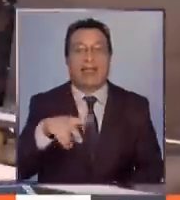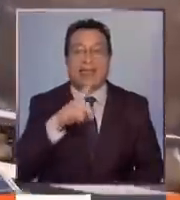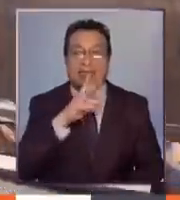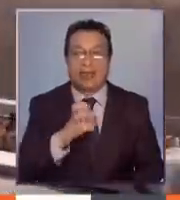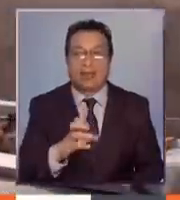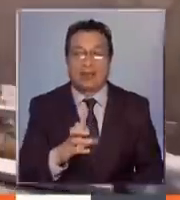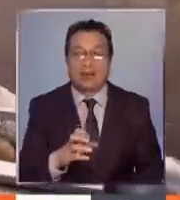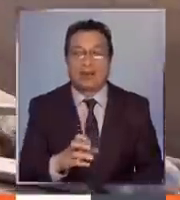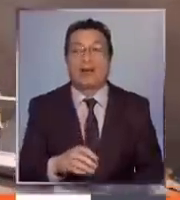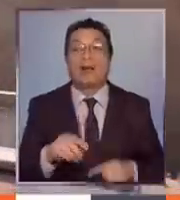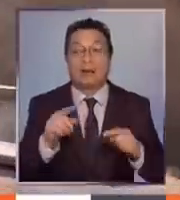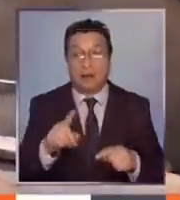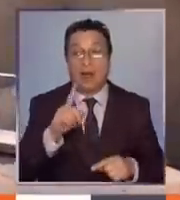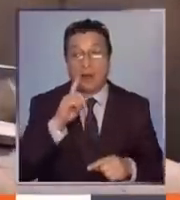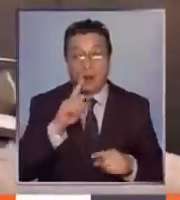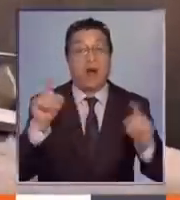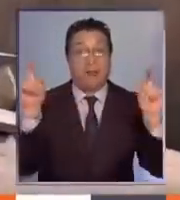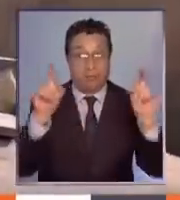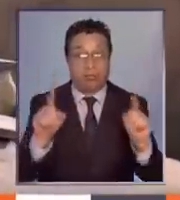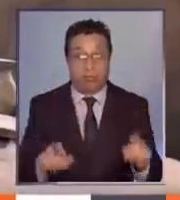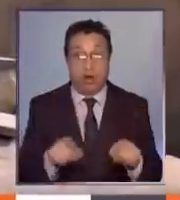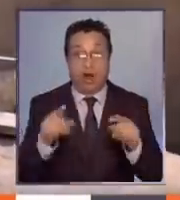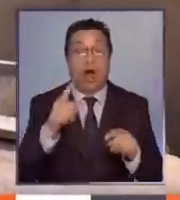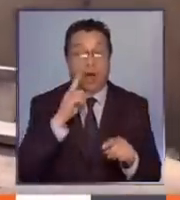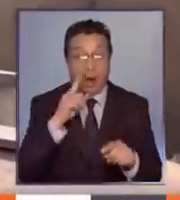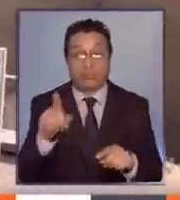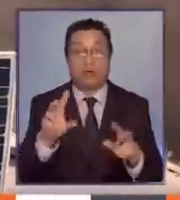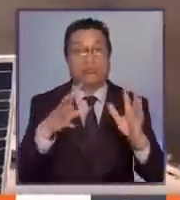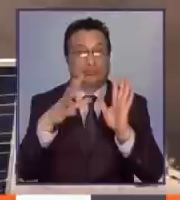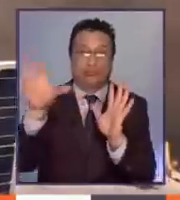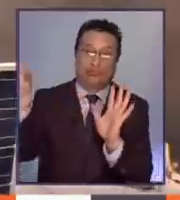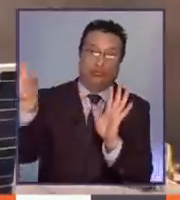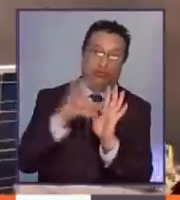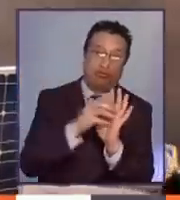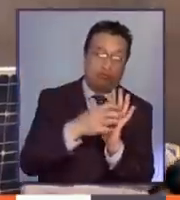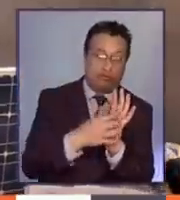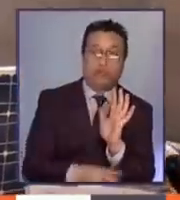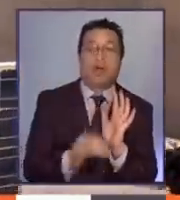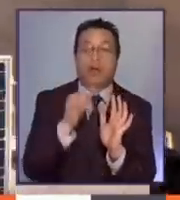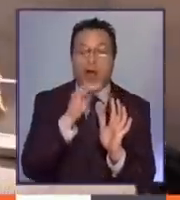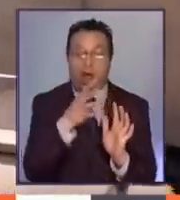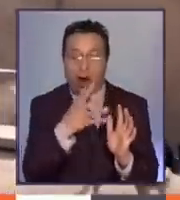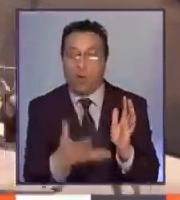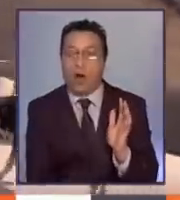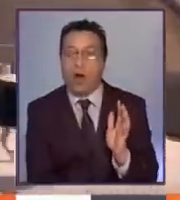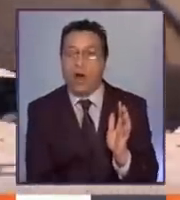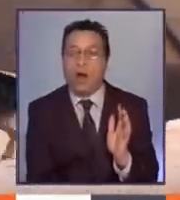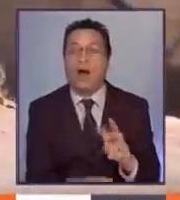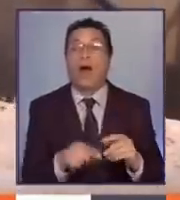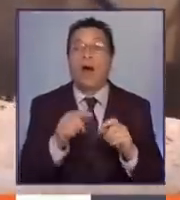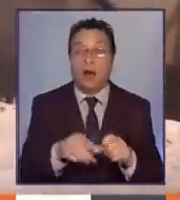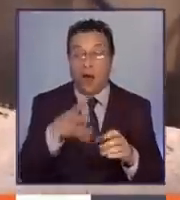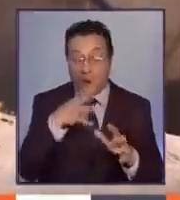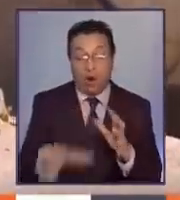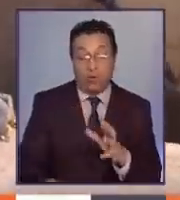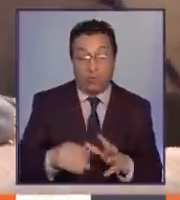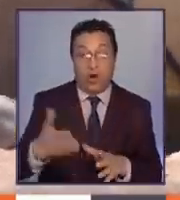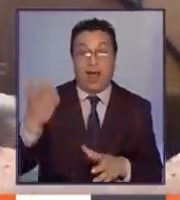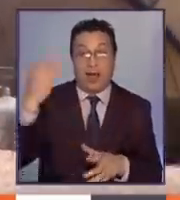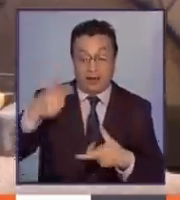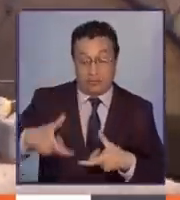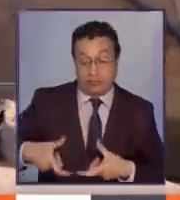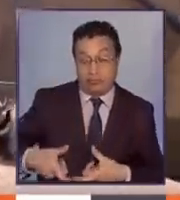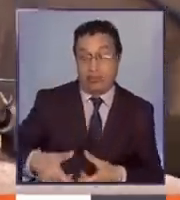También generan su propia electricidad con estos paneles solares y el agua. El agua antes lo sacaban de una vertiente